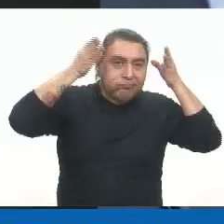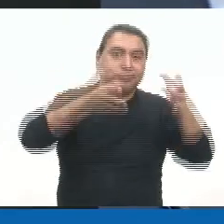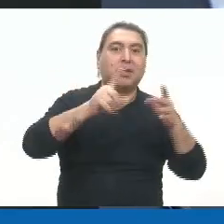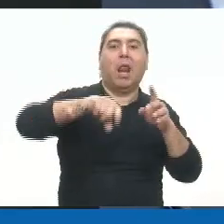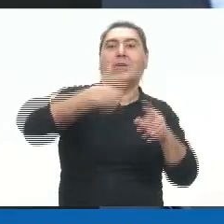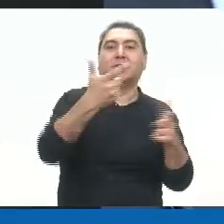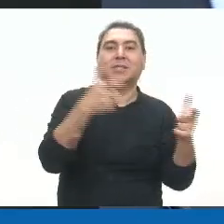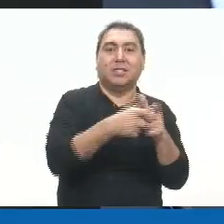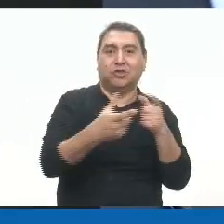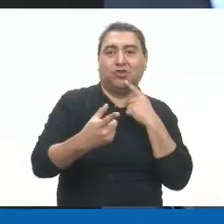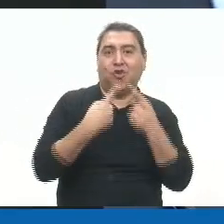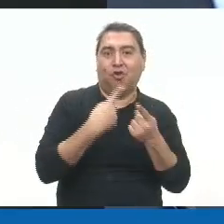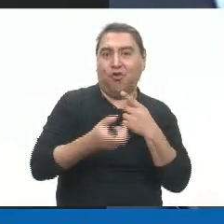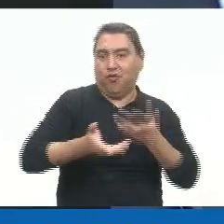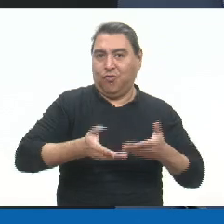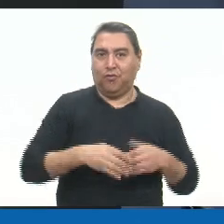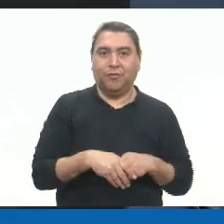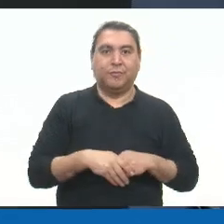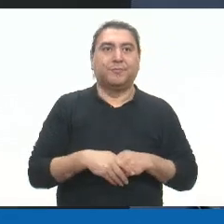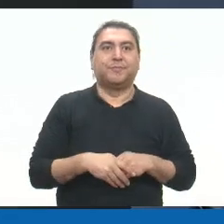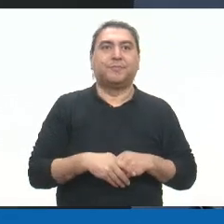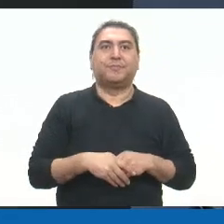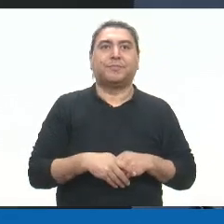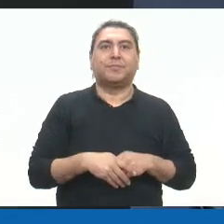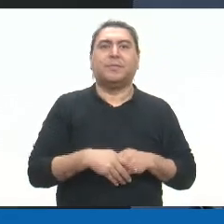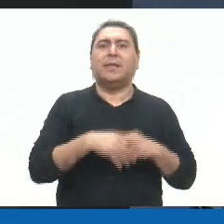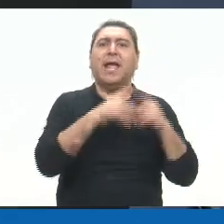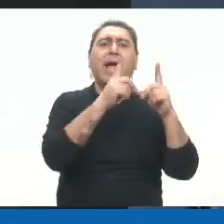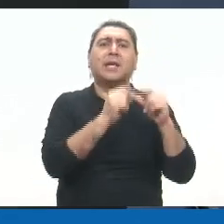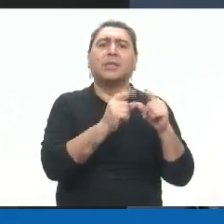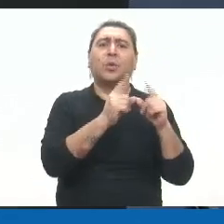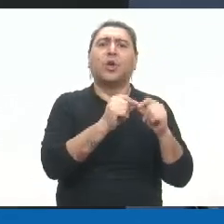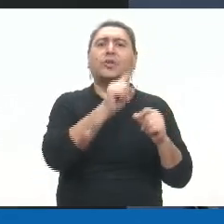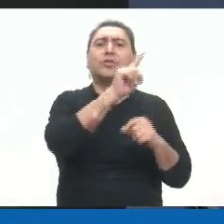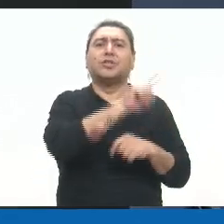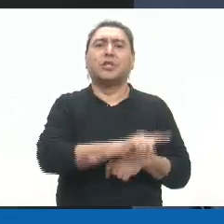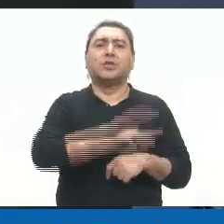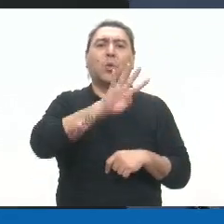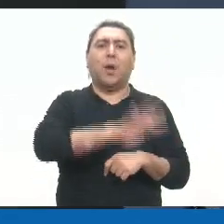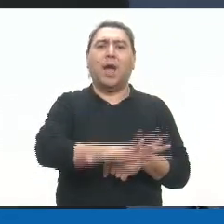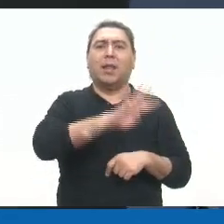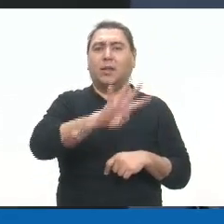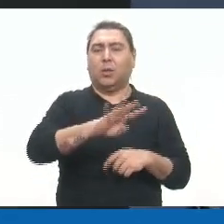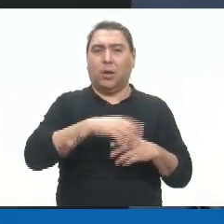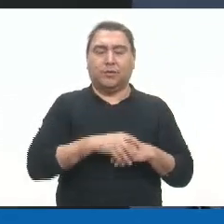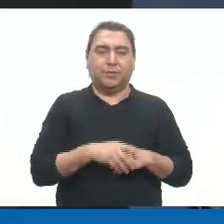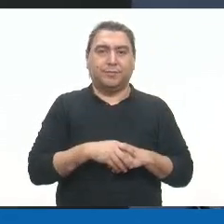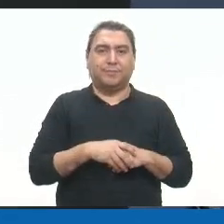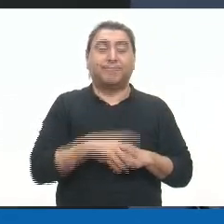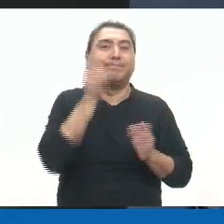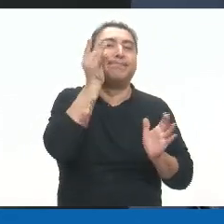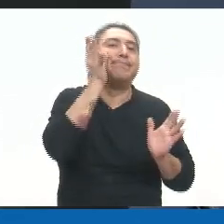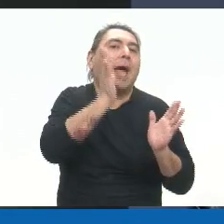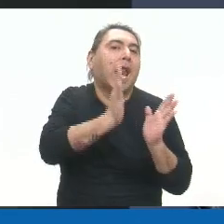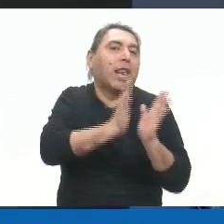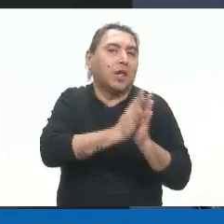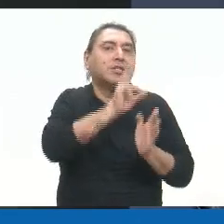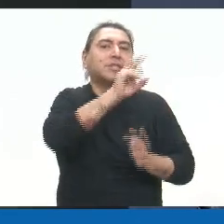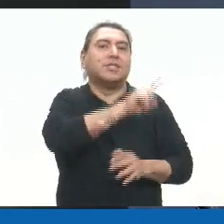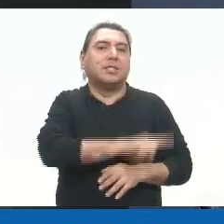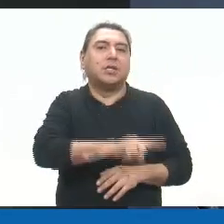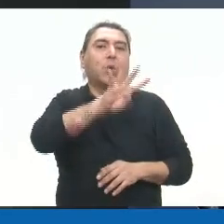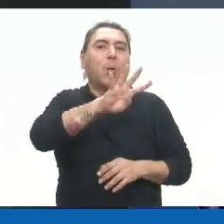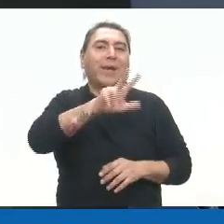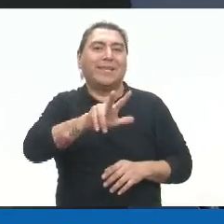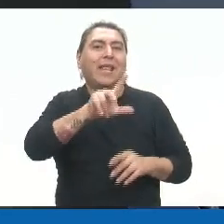próxima sesión que es el artículo 144 perdón tres que